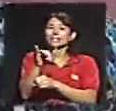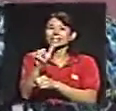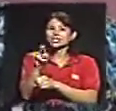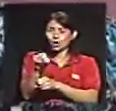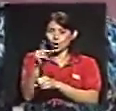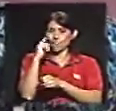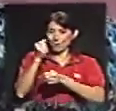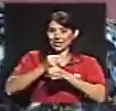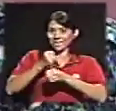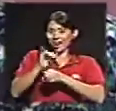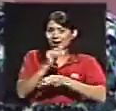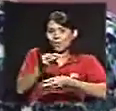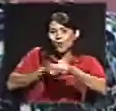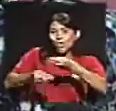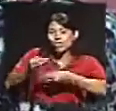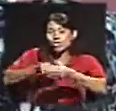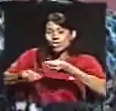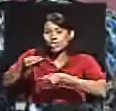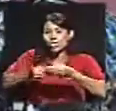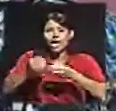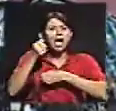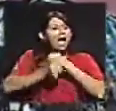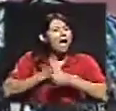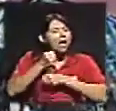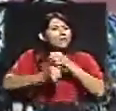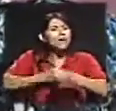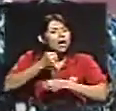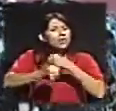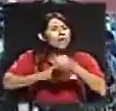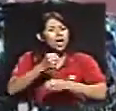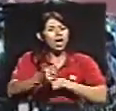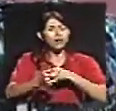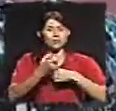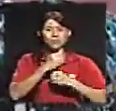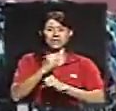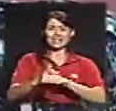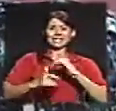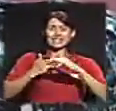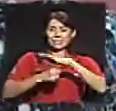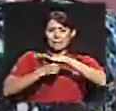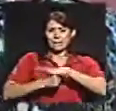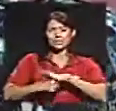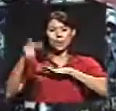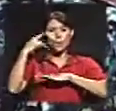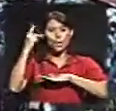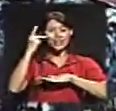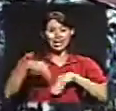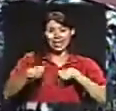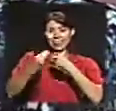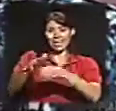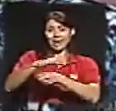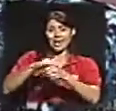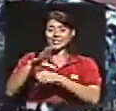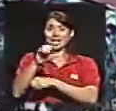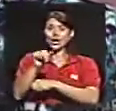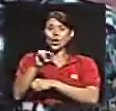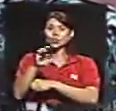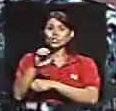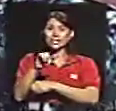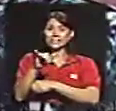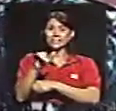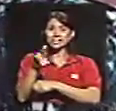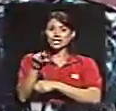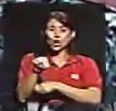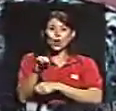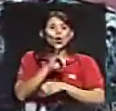regidores pasan los diferentes periodos y sienten la presión política de dar esa isla en concesión. En el 2010, recién